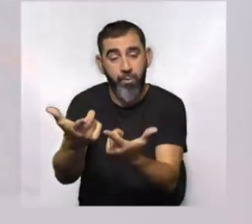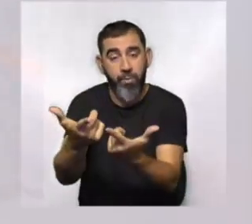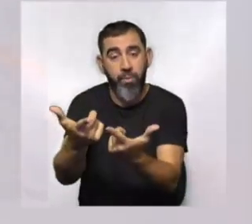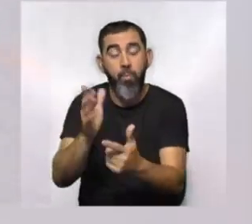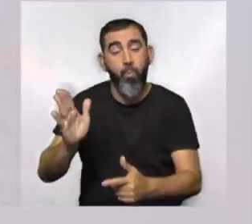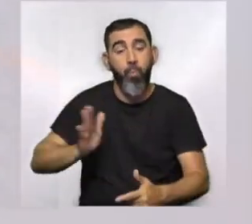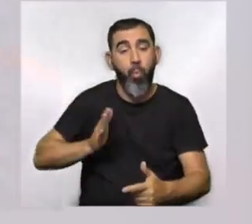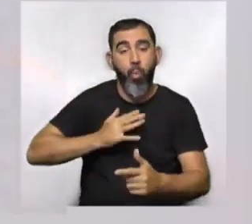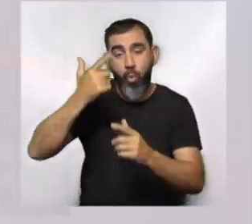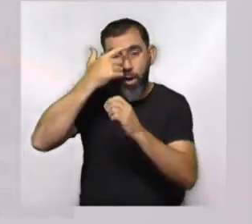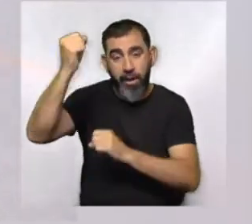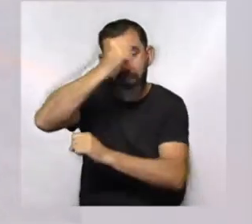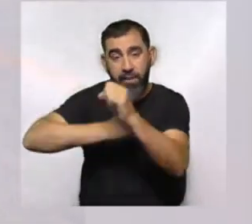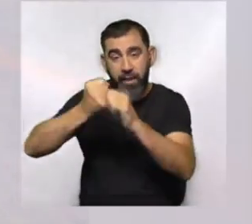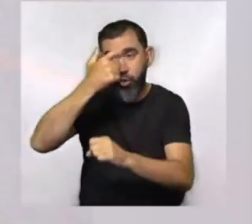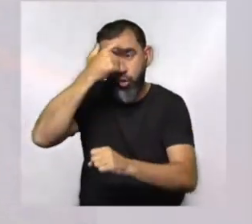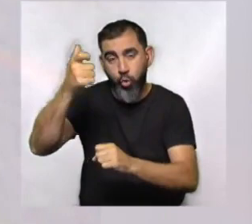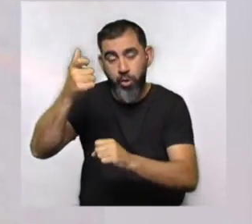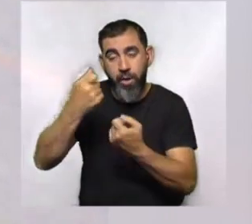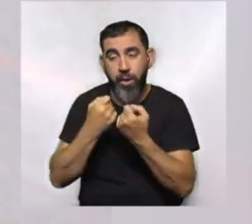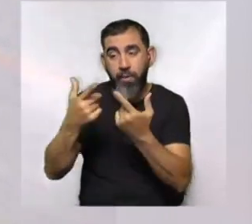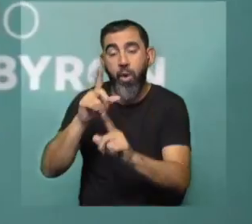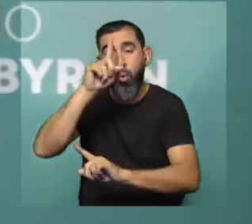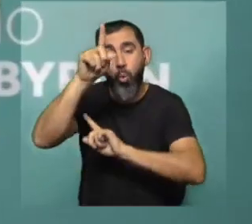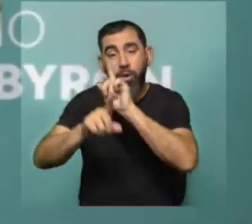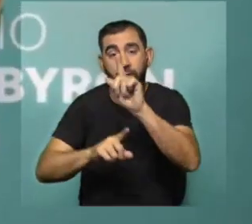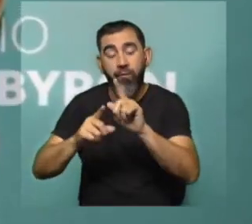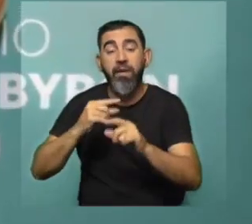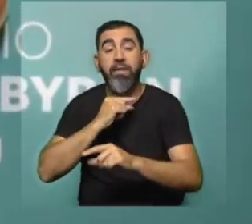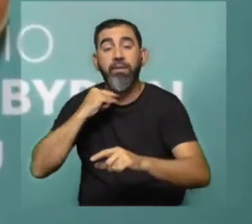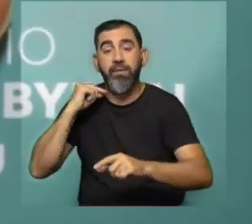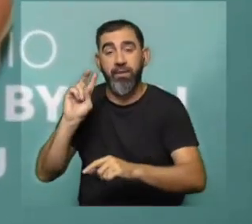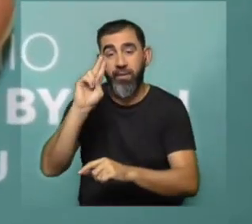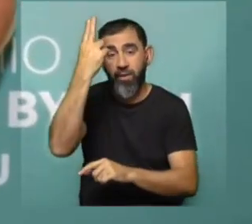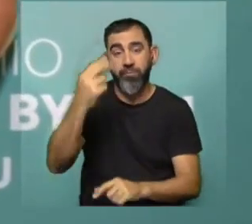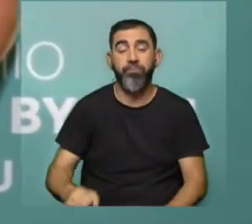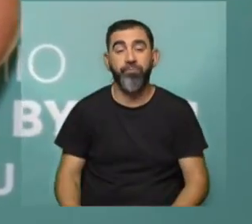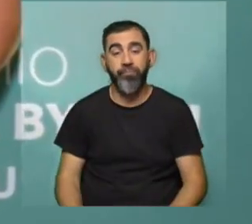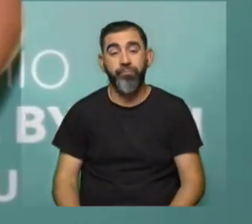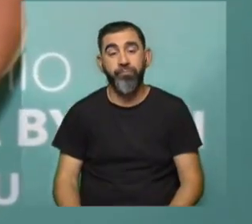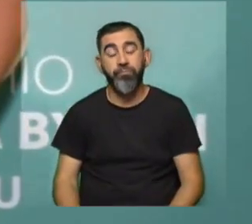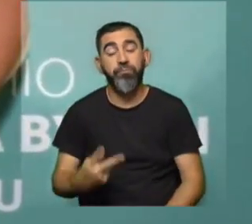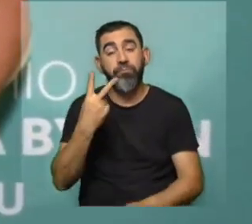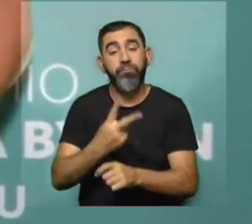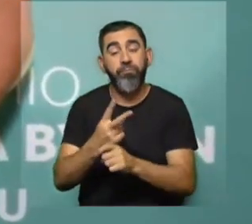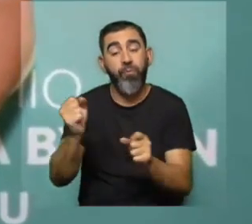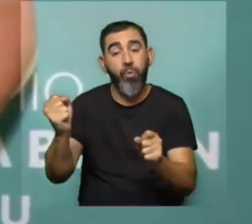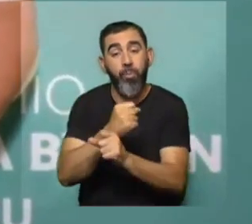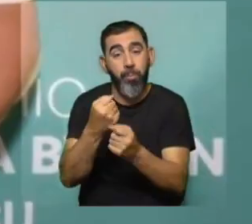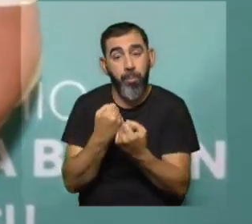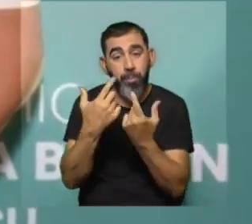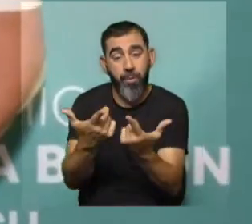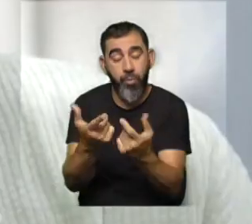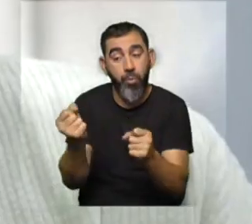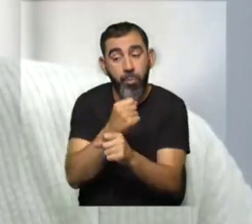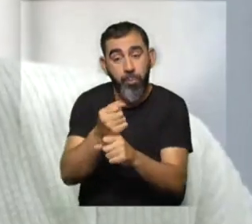la mujer tecnóloga y científica que otorga la Universidad Católica del Uruguay. En su segunda edición, el